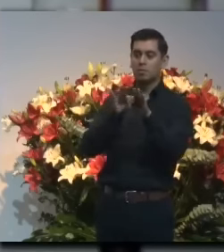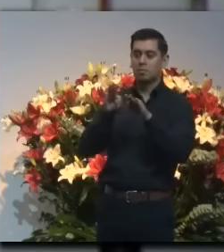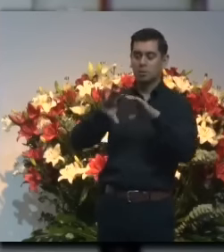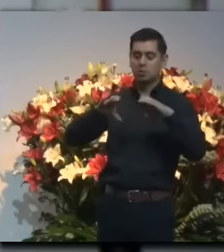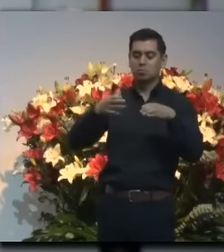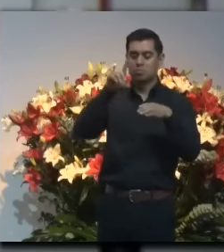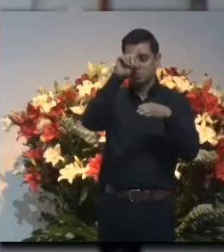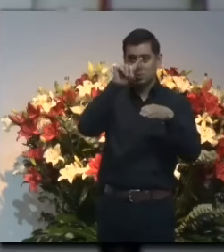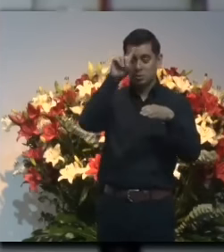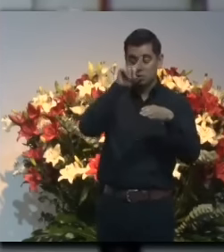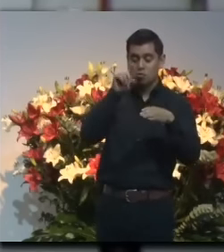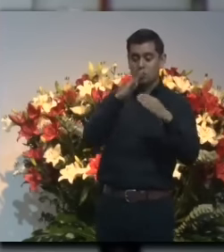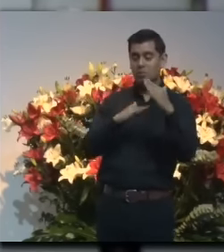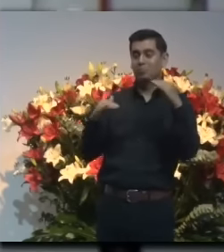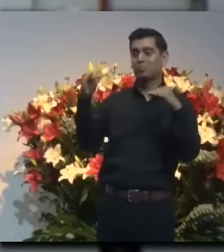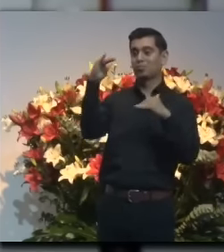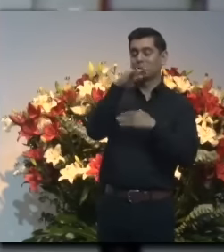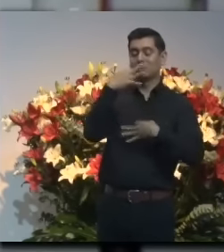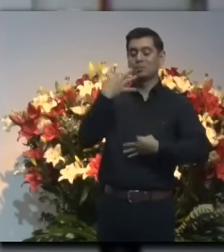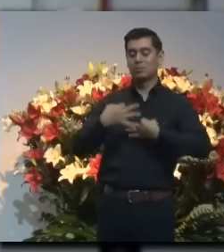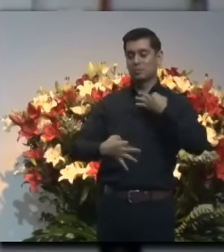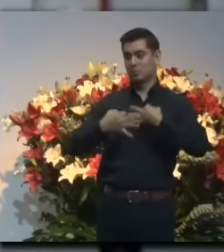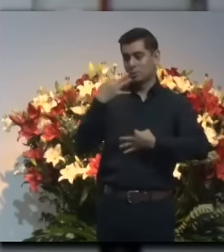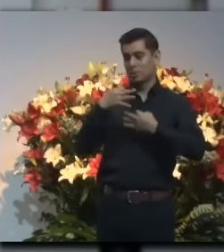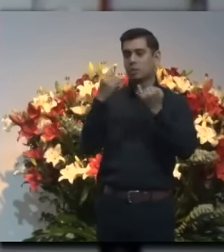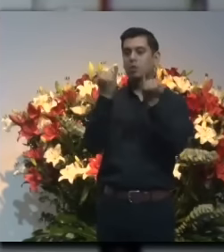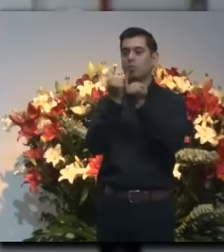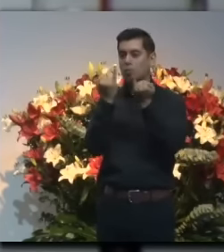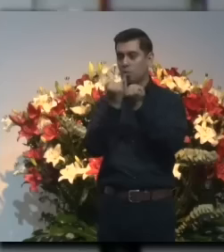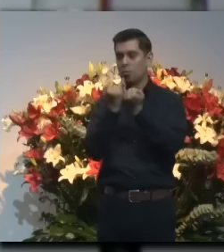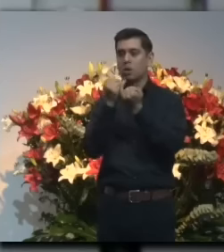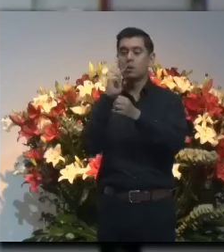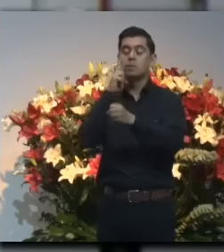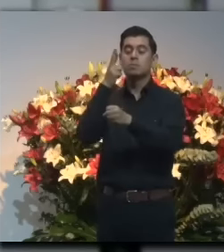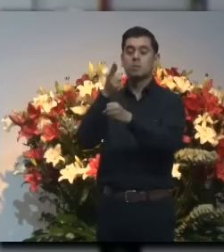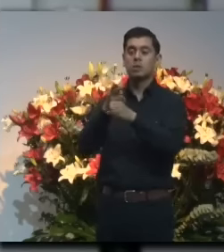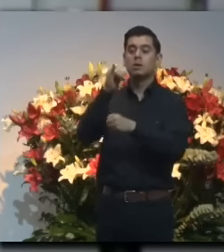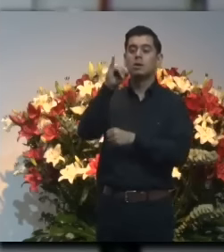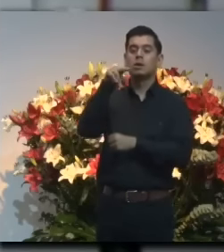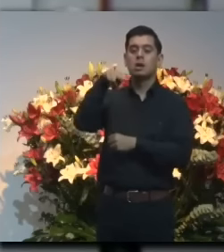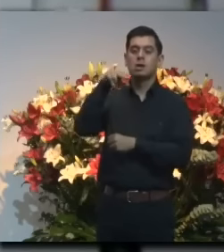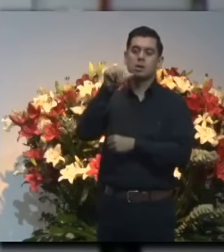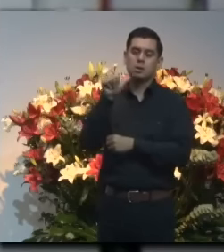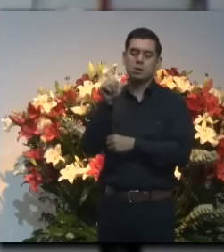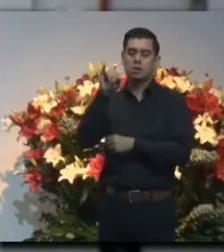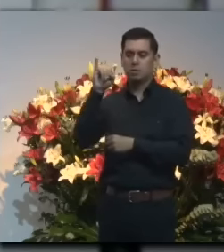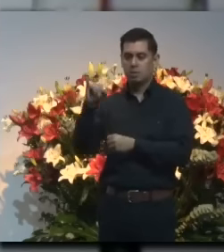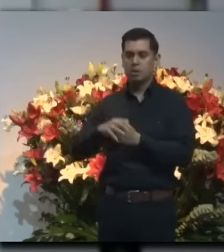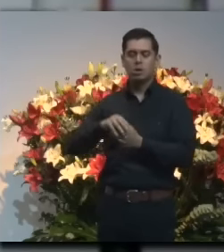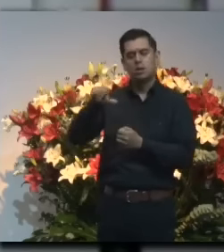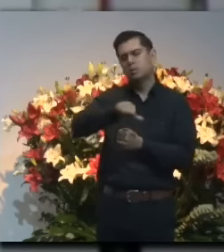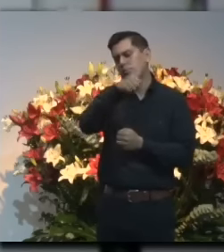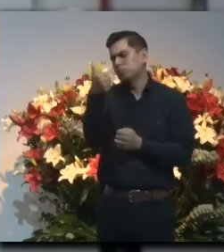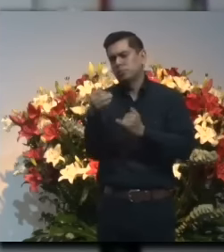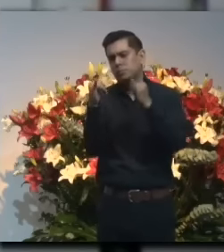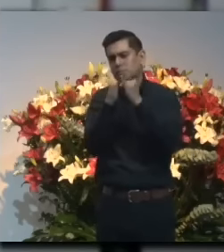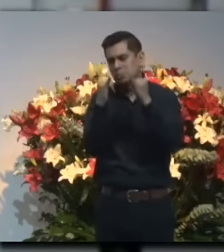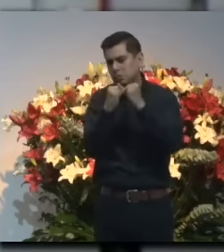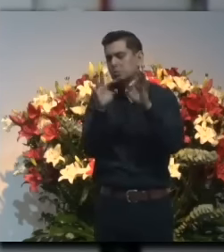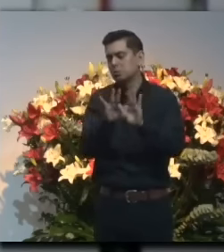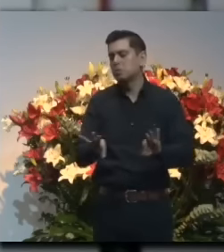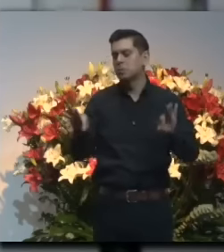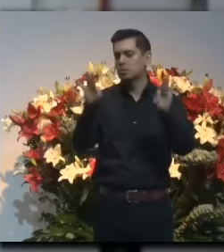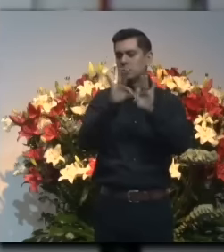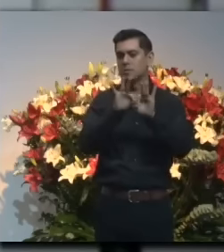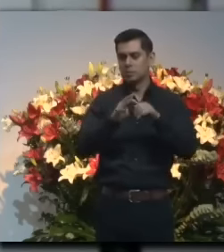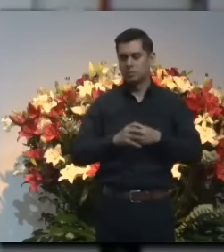Federación y el titular del INAI. Creo que sí es muy importante. Y de otros órganos importantes